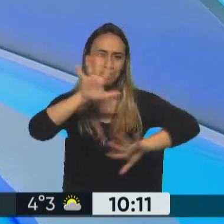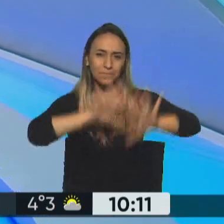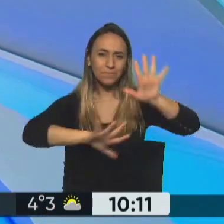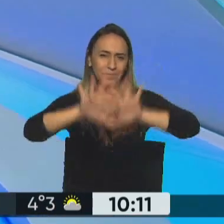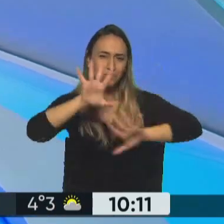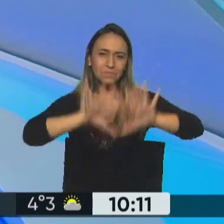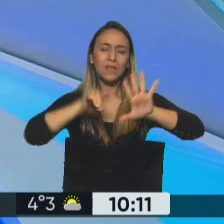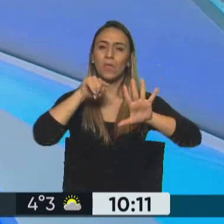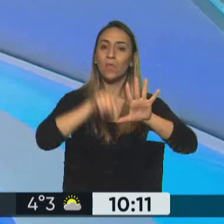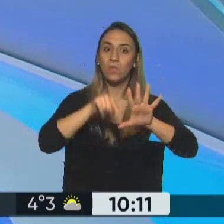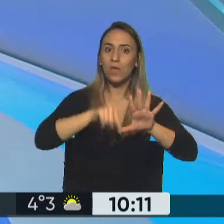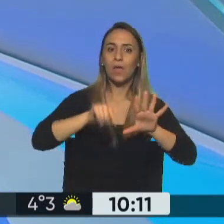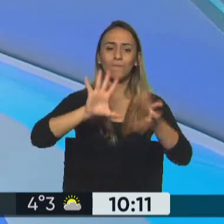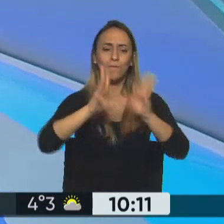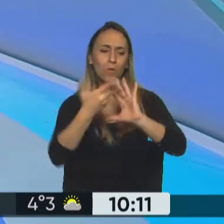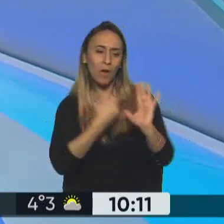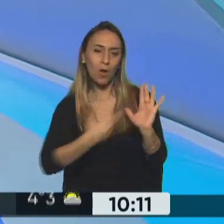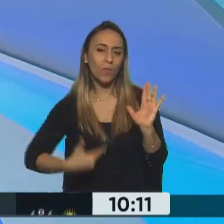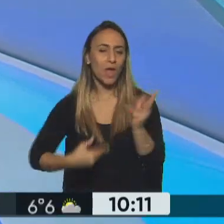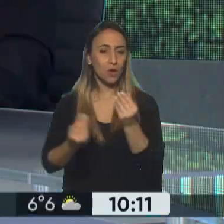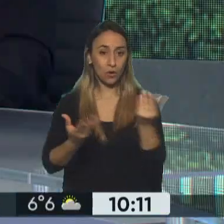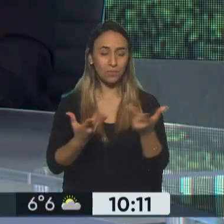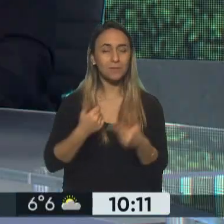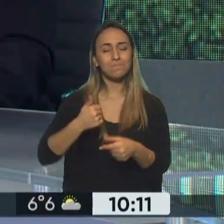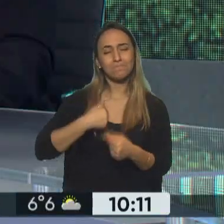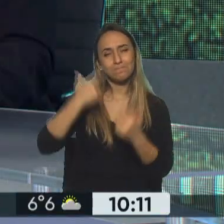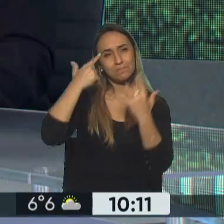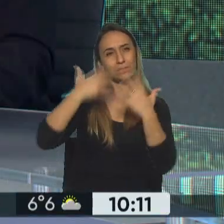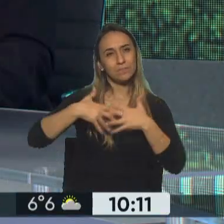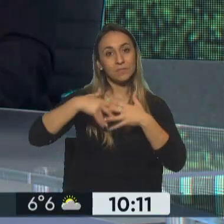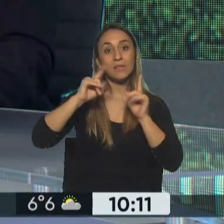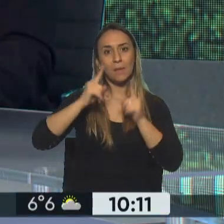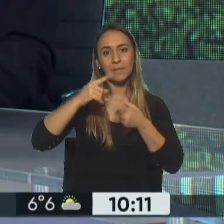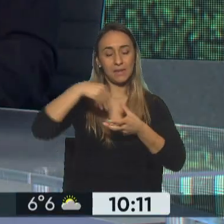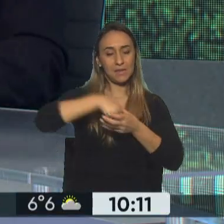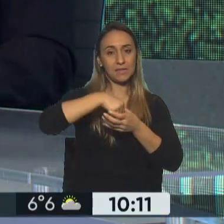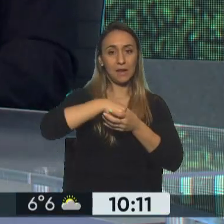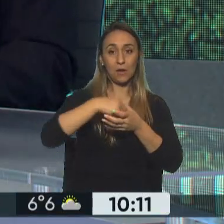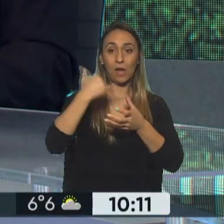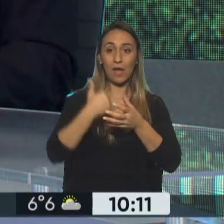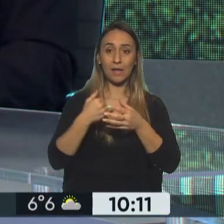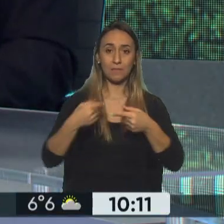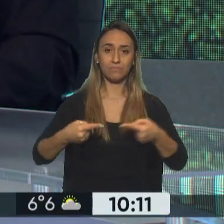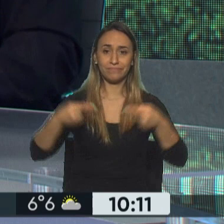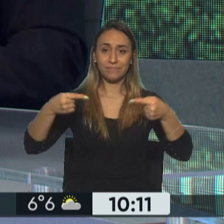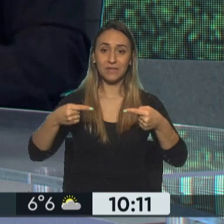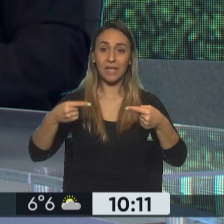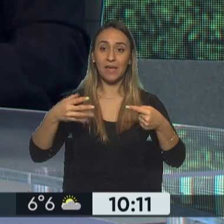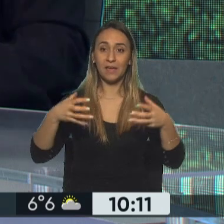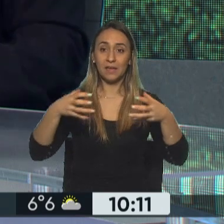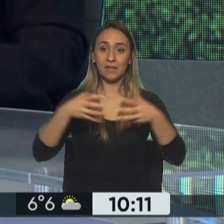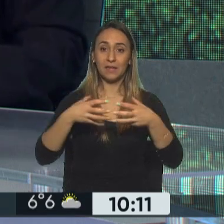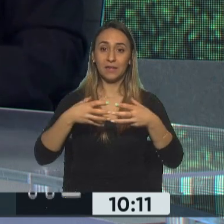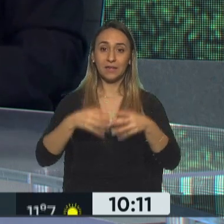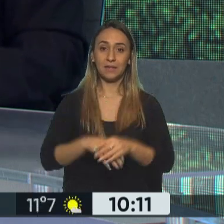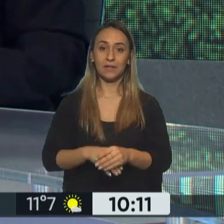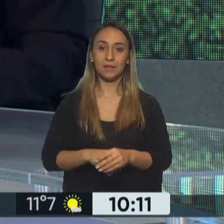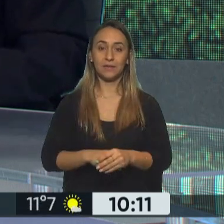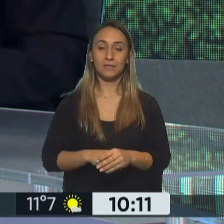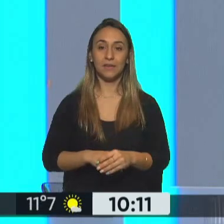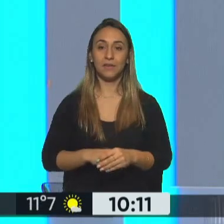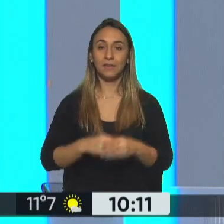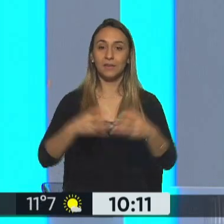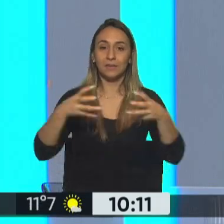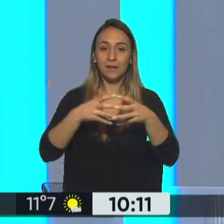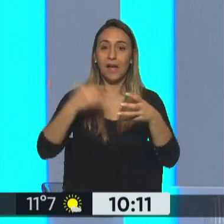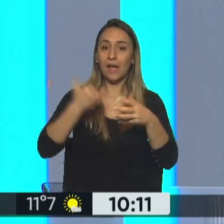Y no, pensaba también esto de las contradicciones que había internas también, digo, nada fue tan fácil. No fue nada romántico.